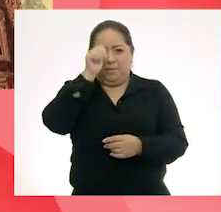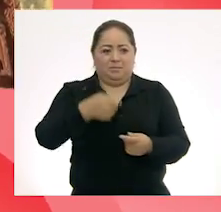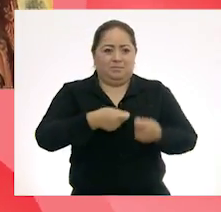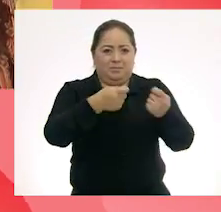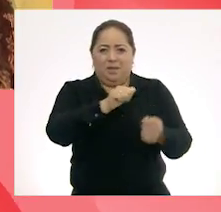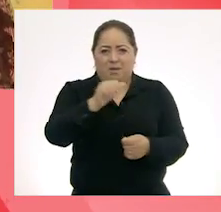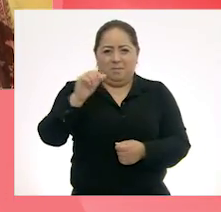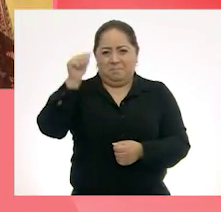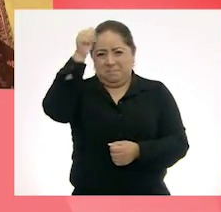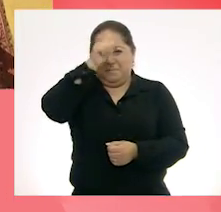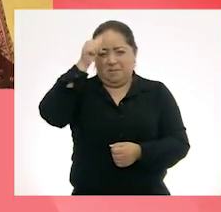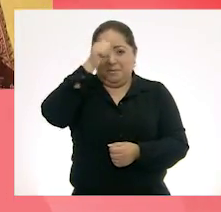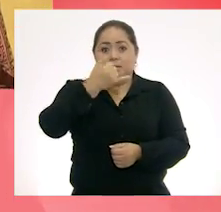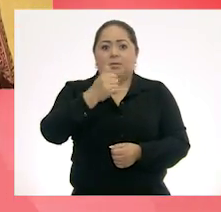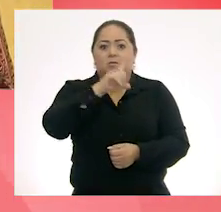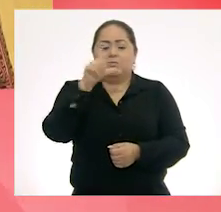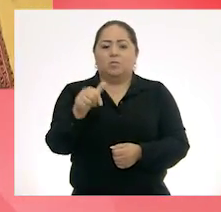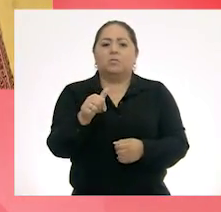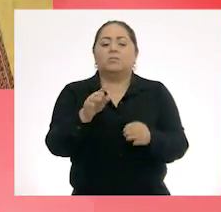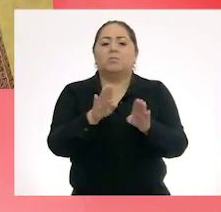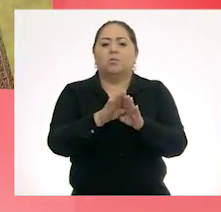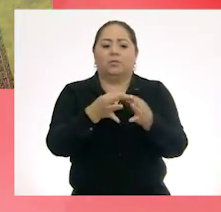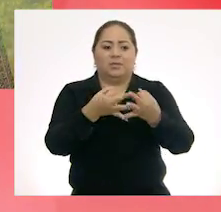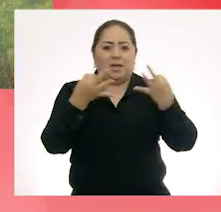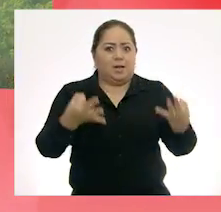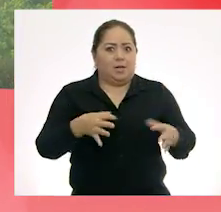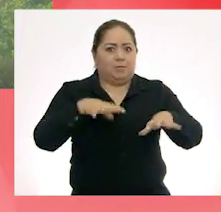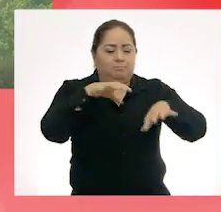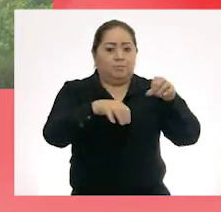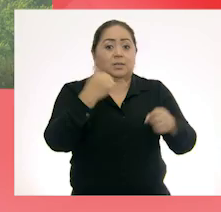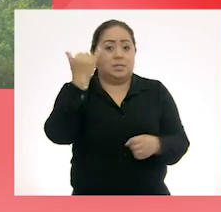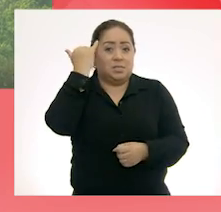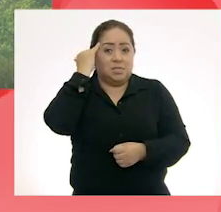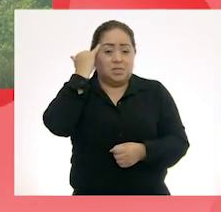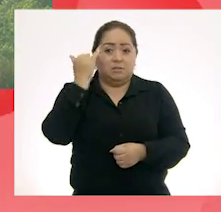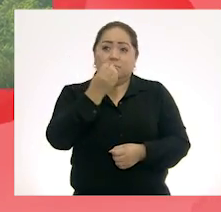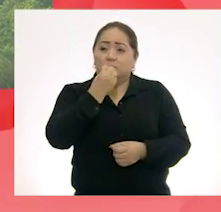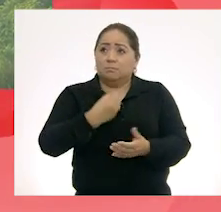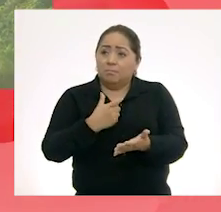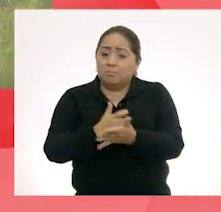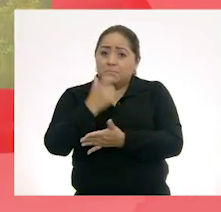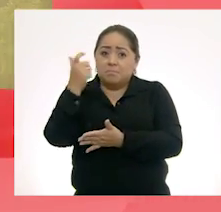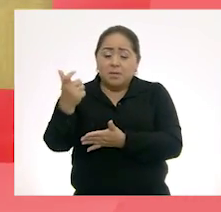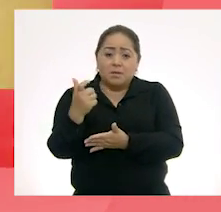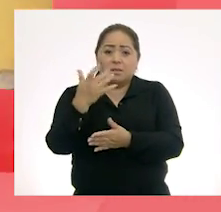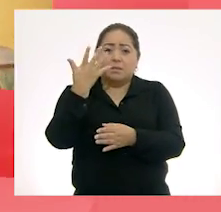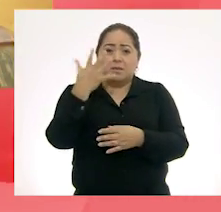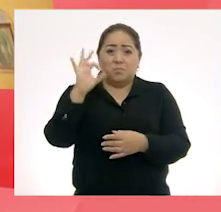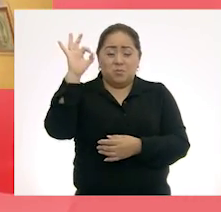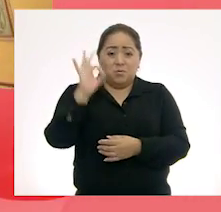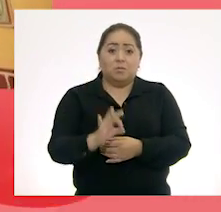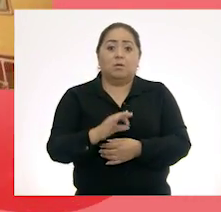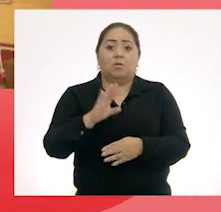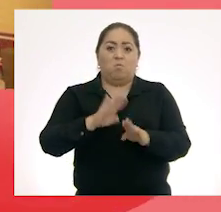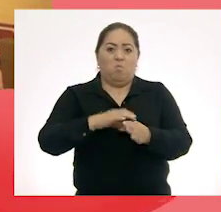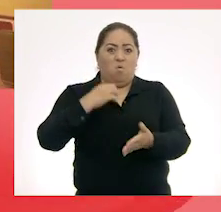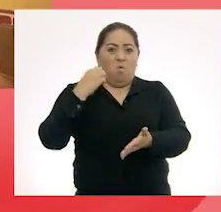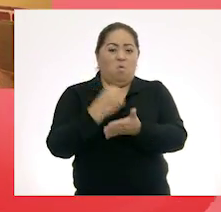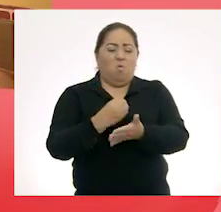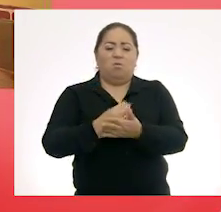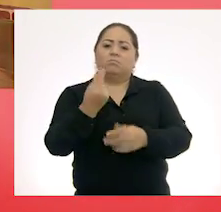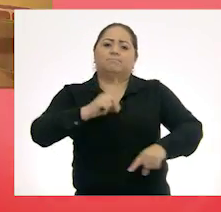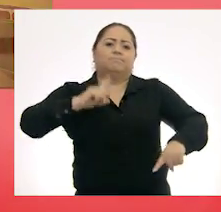a los curas seculares y se privatizaron las tierras y los indígenas tuvieron que pagar diezmo, el periodo de oro habría de